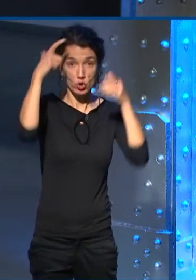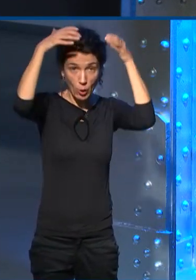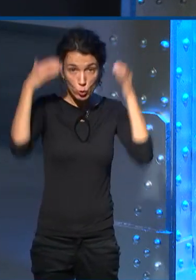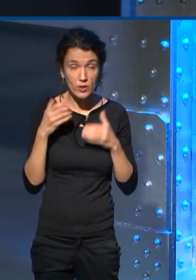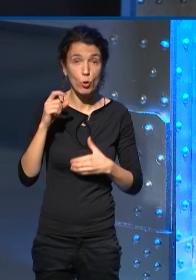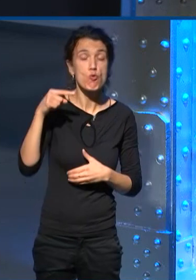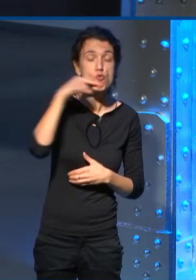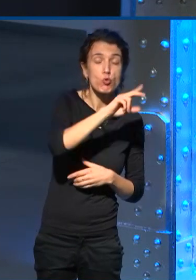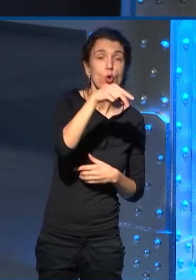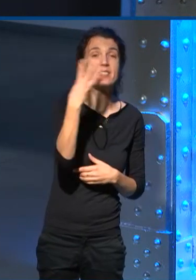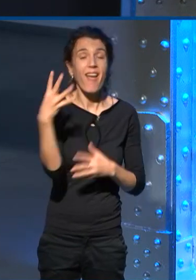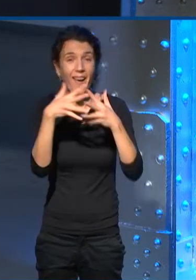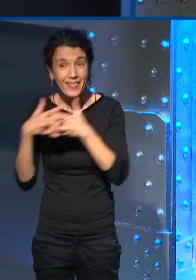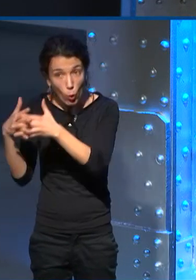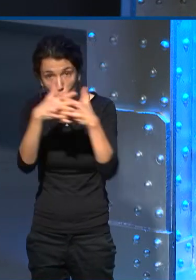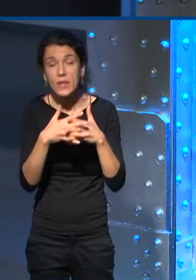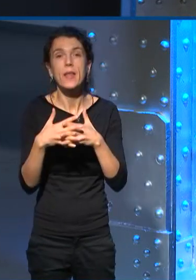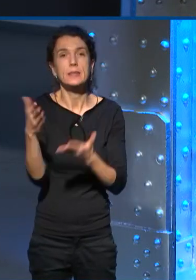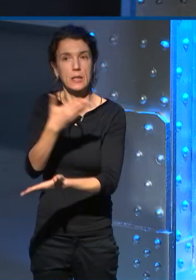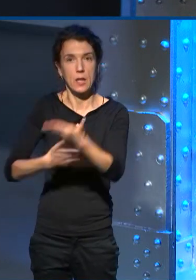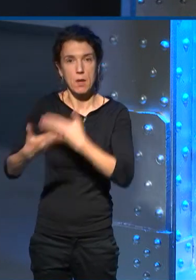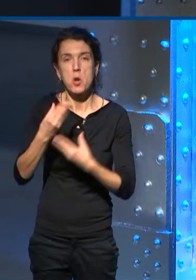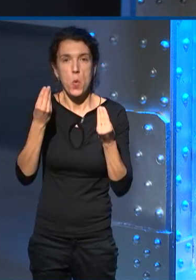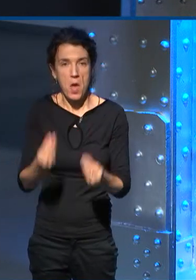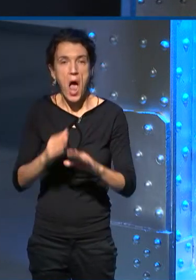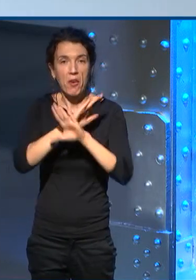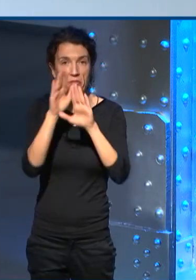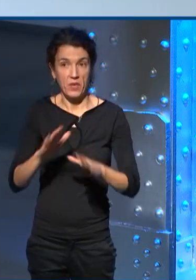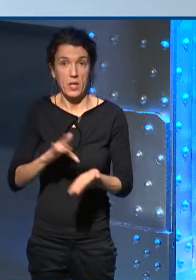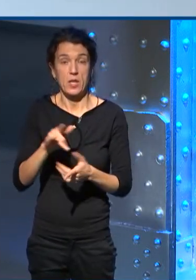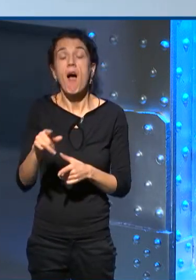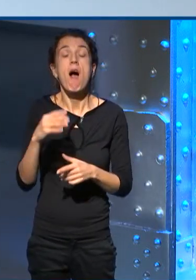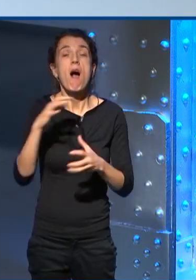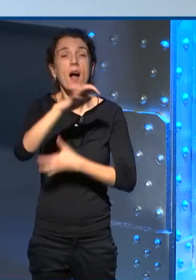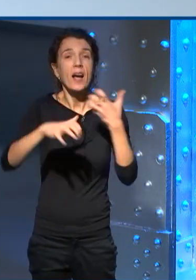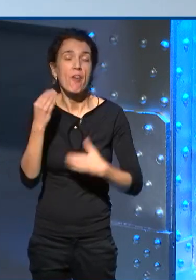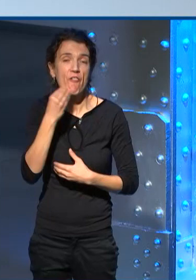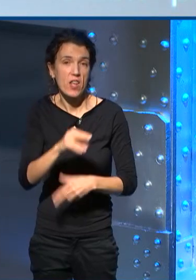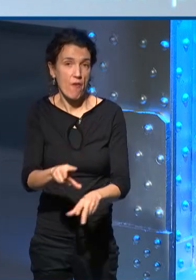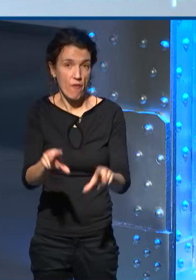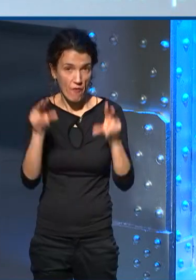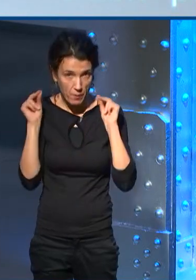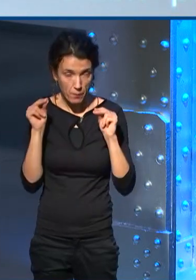rusos y 3 estadounidenses intercambiaron todo y acabó formalmente la Guerra Fría.